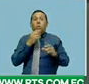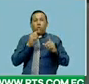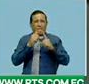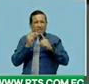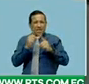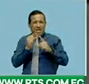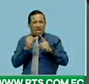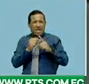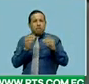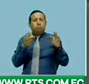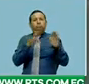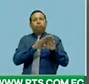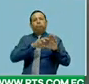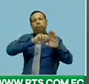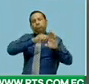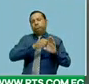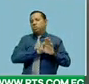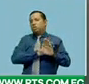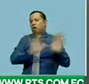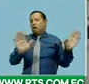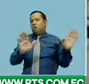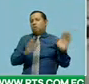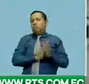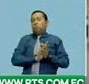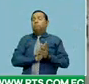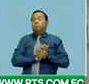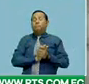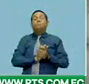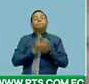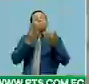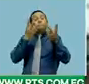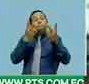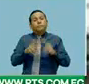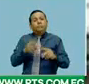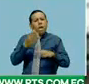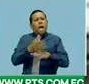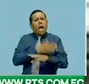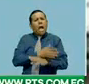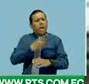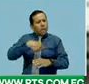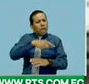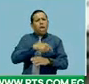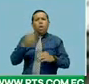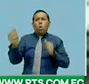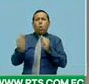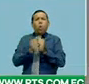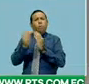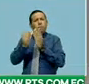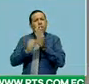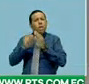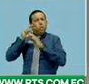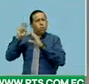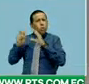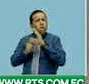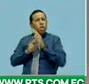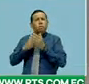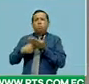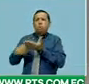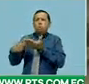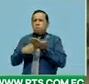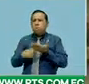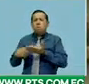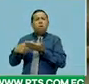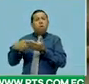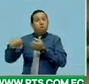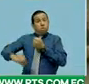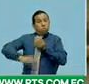otros que no han anulado su RUC, pero que están cerrados. Pese a las reuniones que han mantenido con el Ministerio de Turismo, aseguran que no ha mejorado su